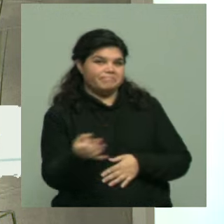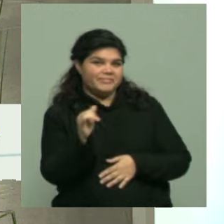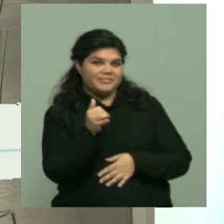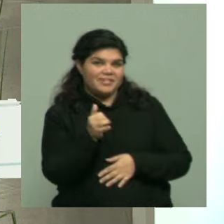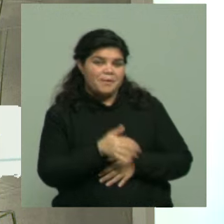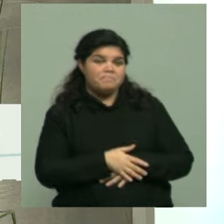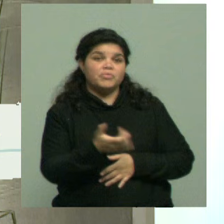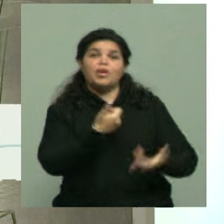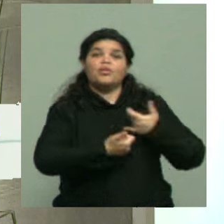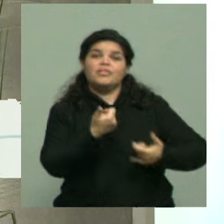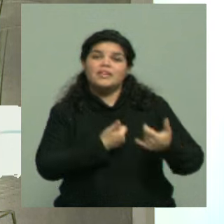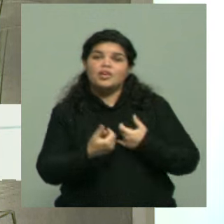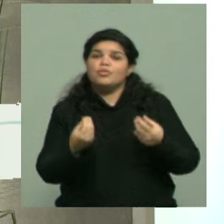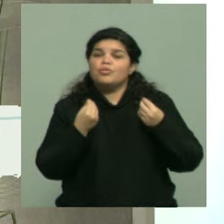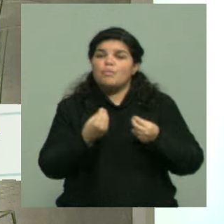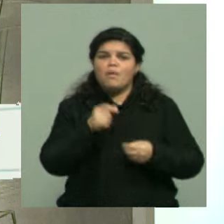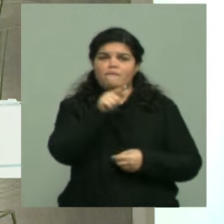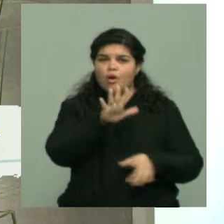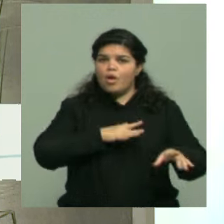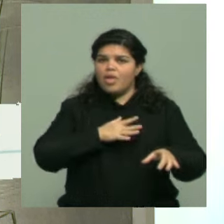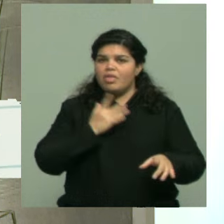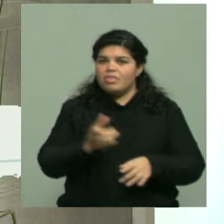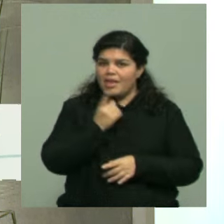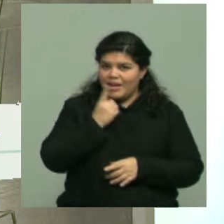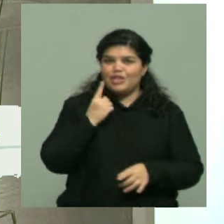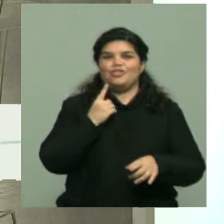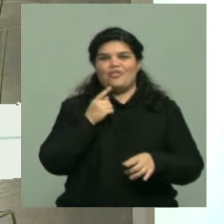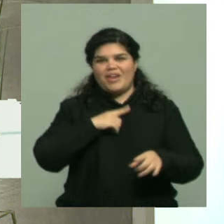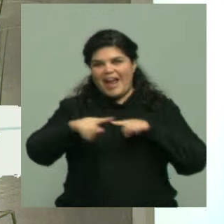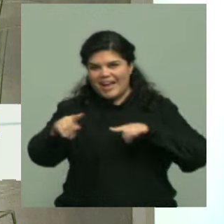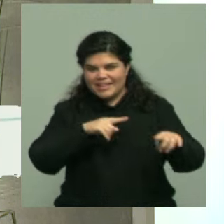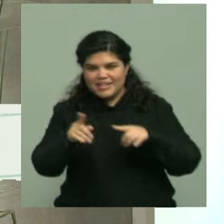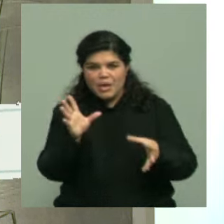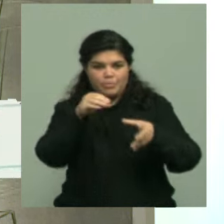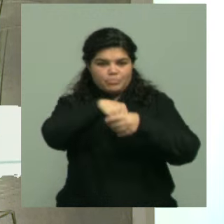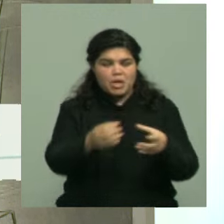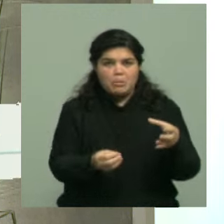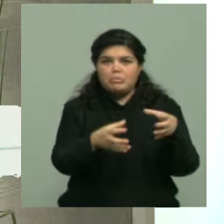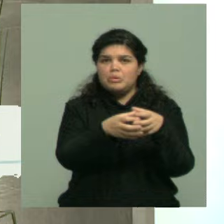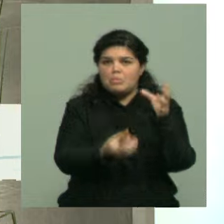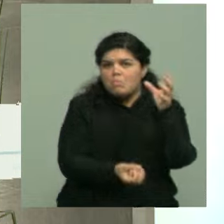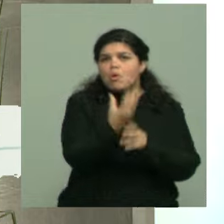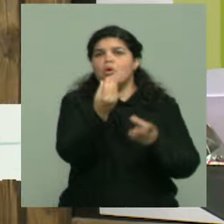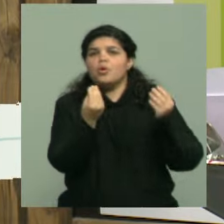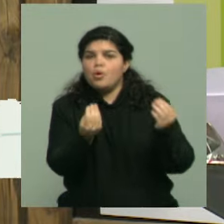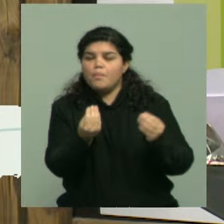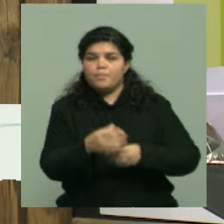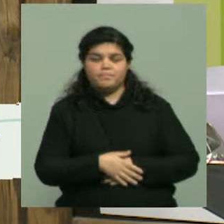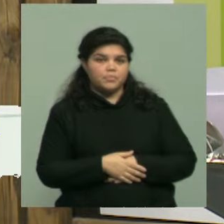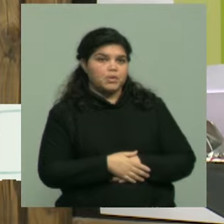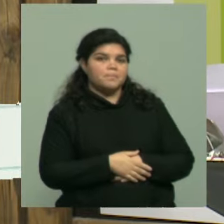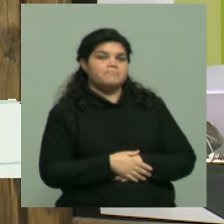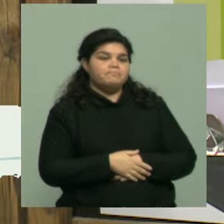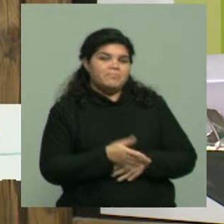poquito, vos sos la directora del elenco. ¿Cómo nace de pronto esa inquietud de armar este elenco? Nace de la propuesta de una mamá,